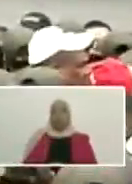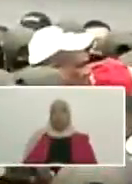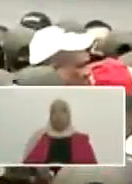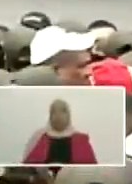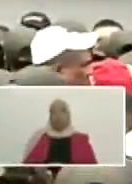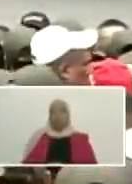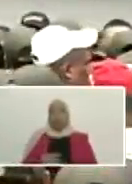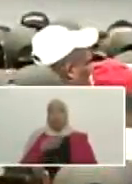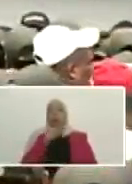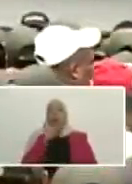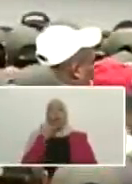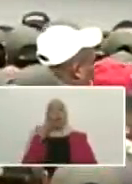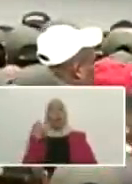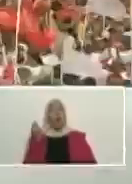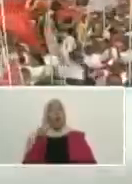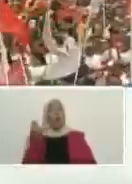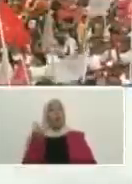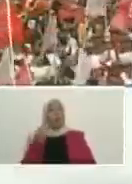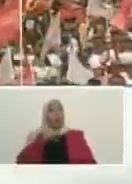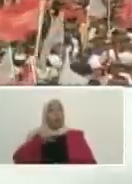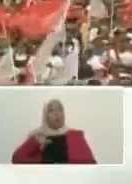éramos bien jóvenes entonces.